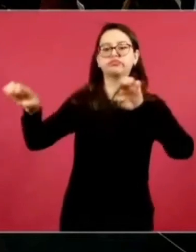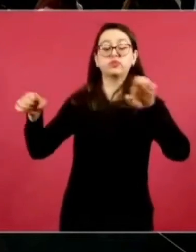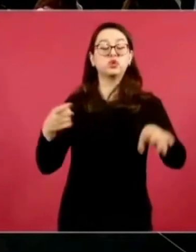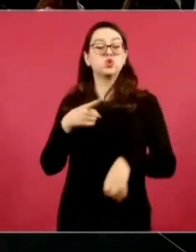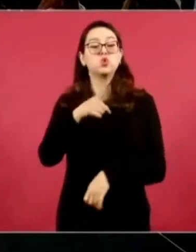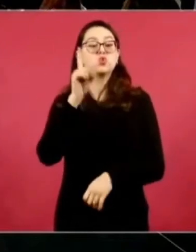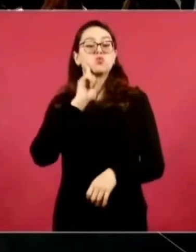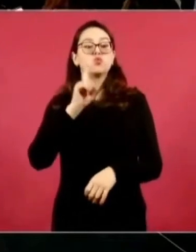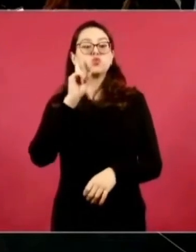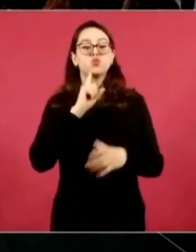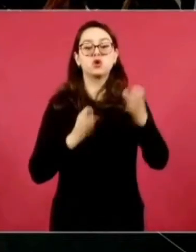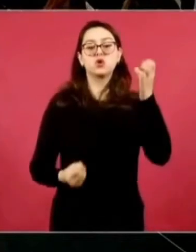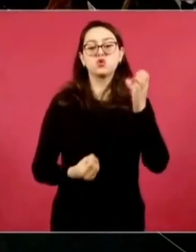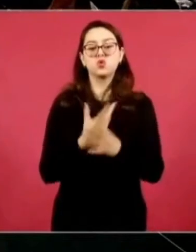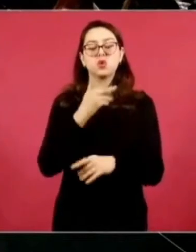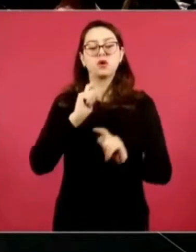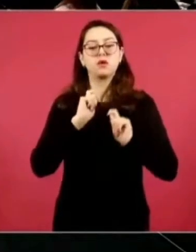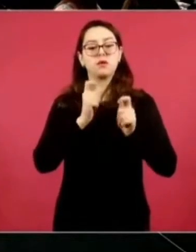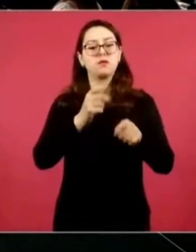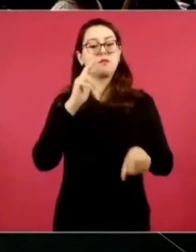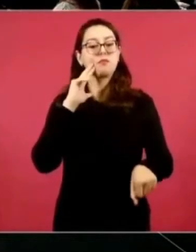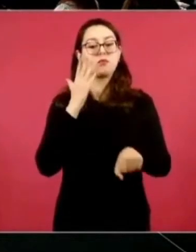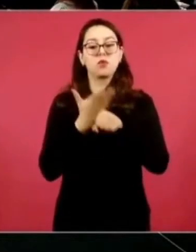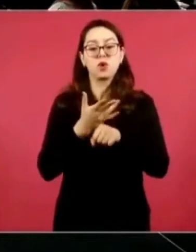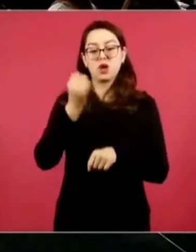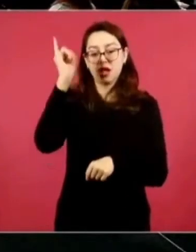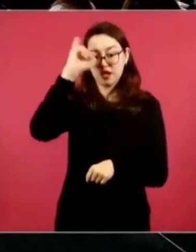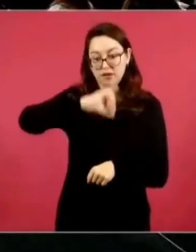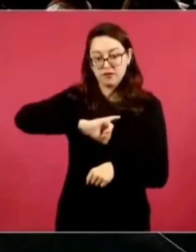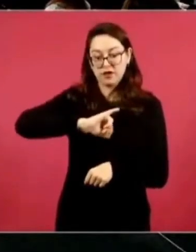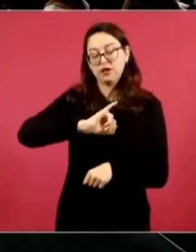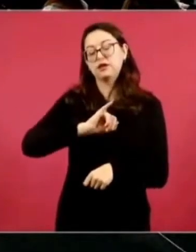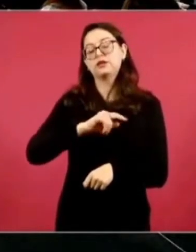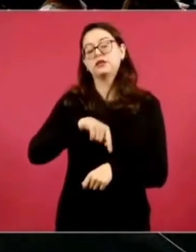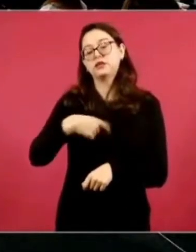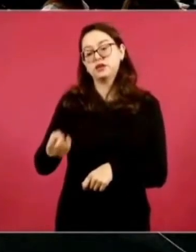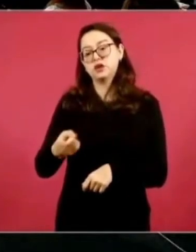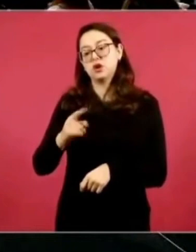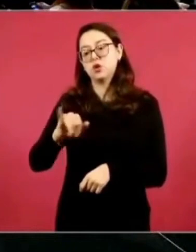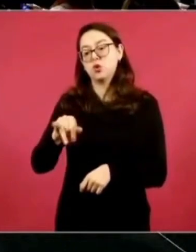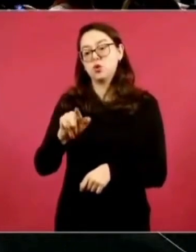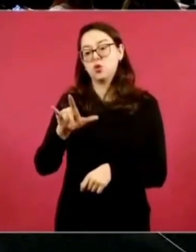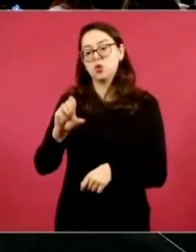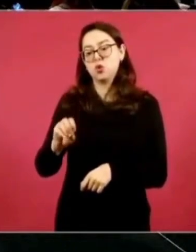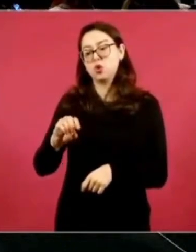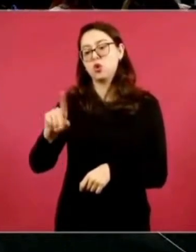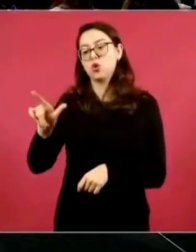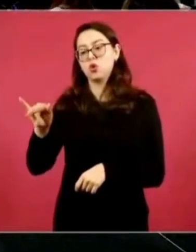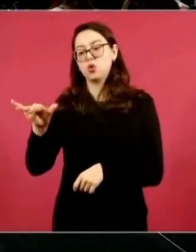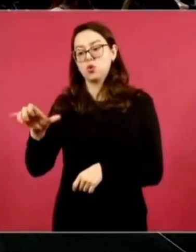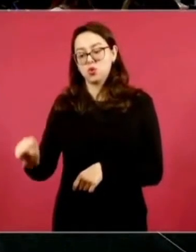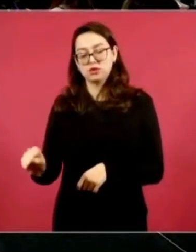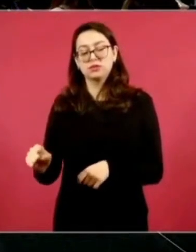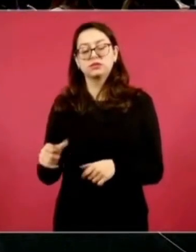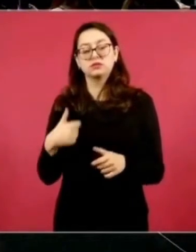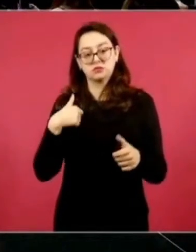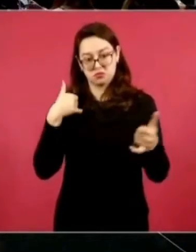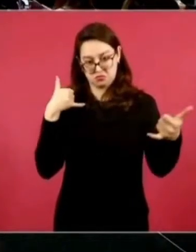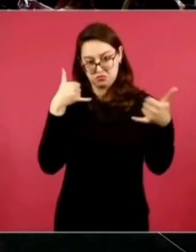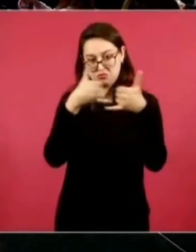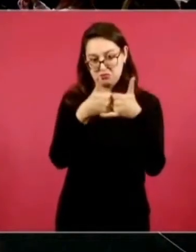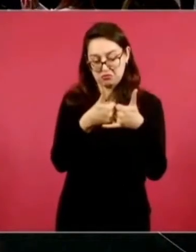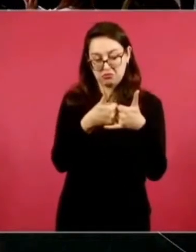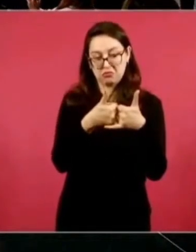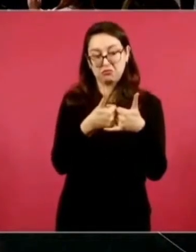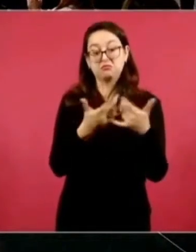entró encargada de la valoración, la jefa de Julio César y de Luis, me lo dijo por teléfono el día 13 de